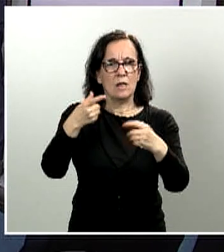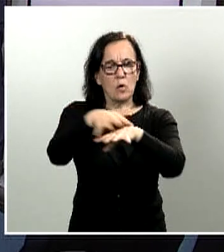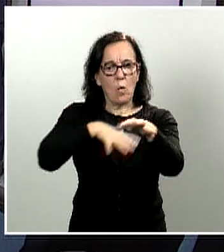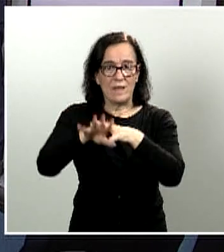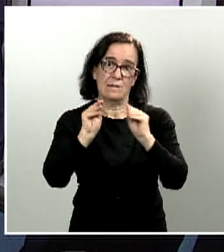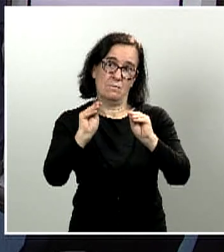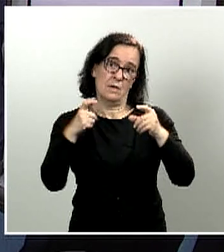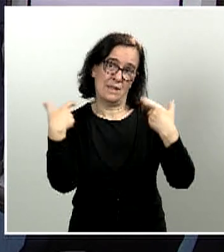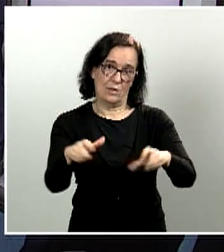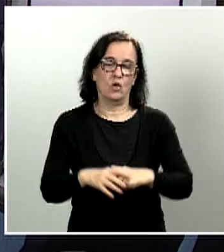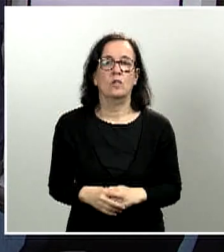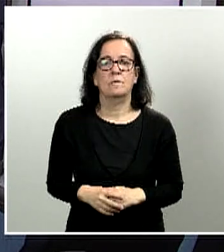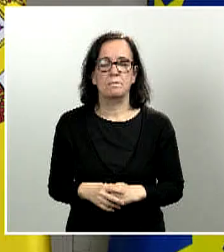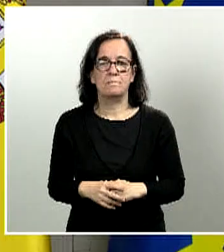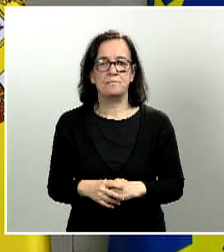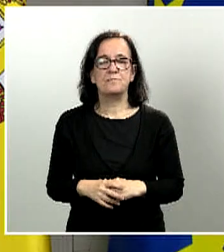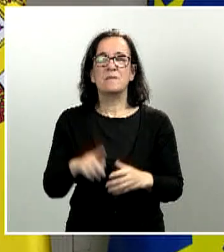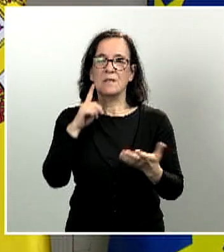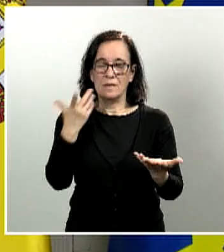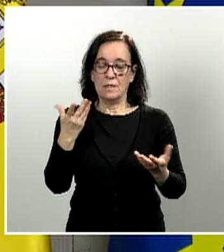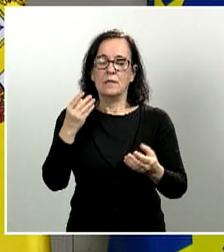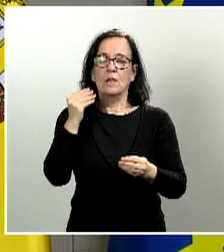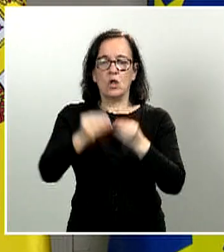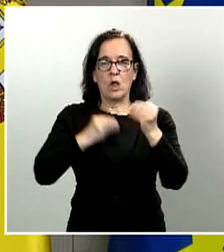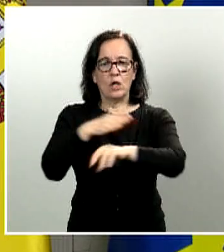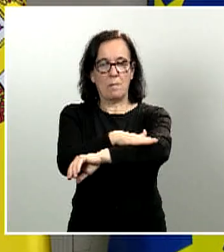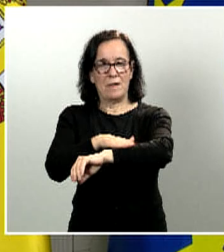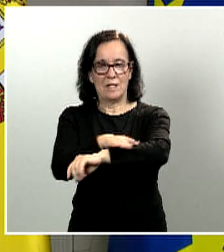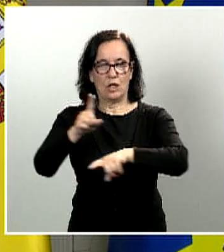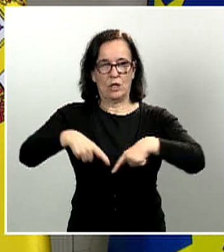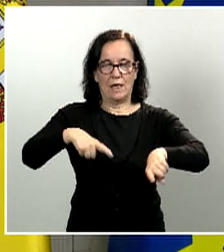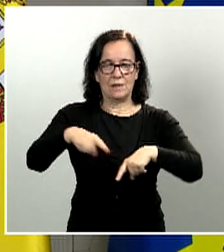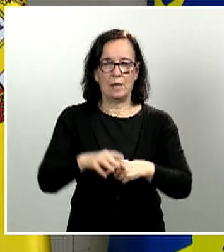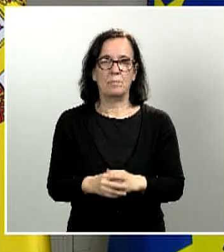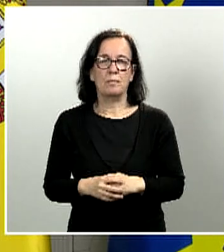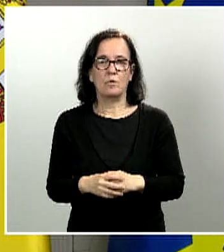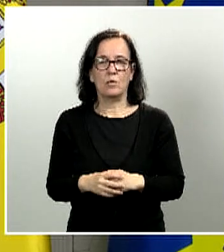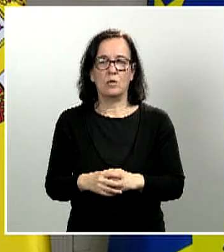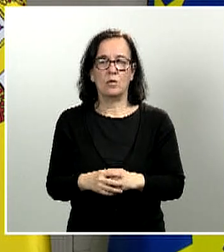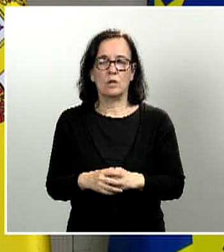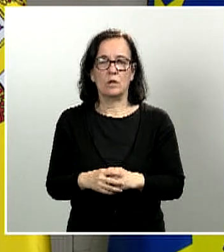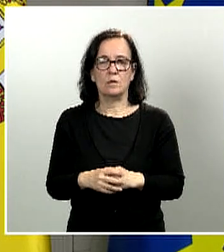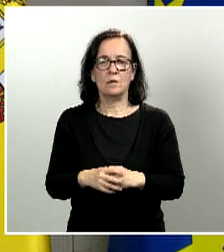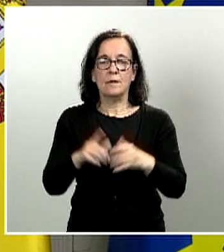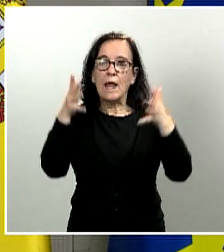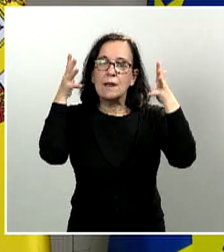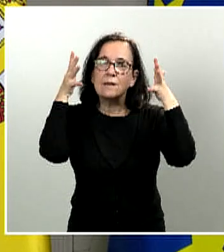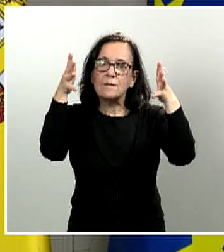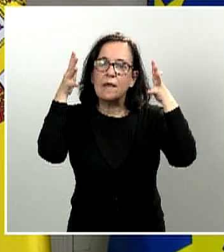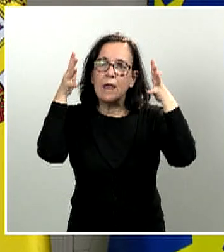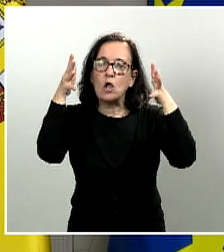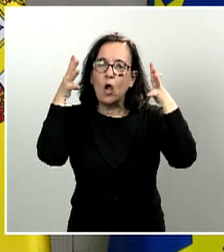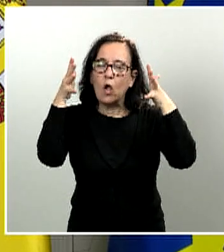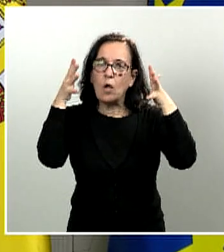Bueno, en este sentido, lo que ha hecho el Ministerio de Transportes es recomendar que